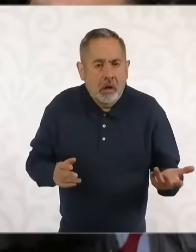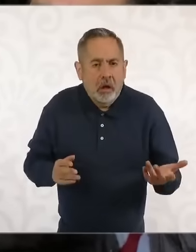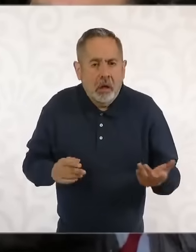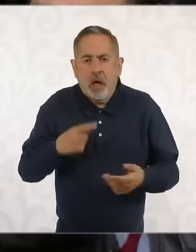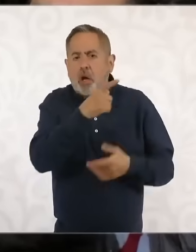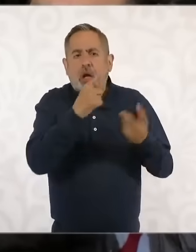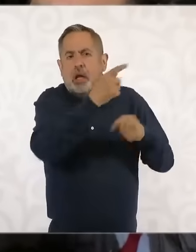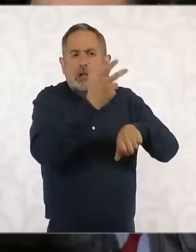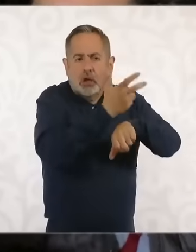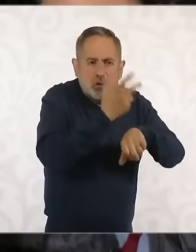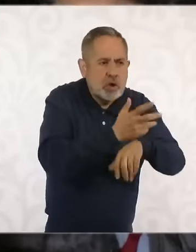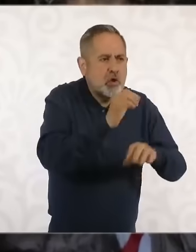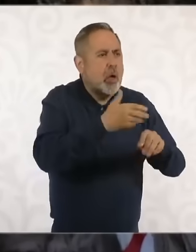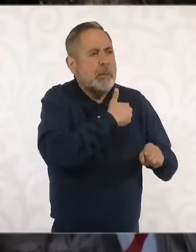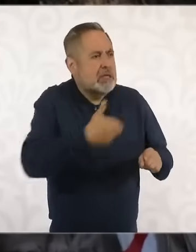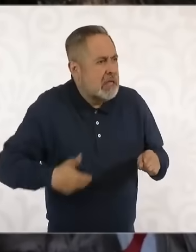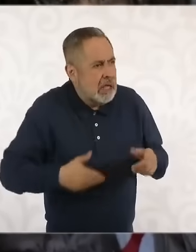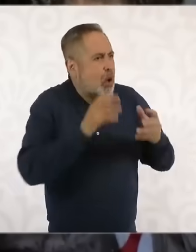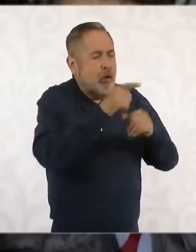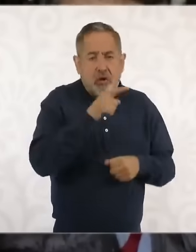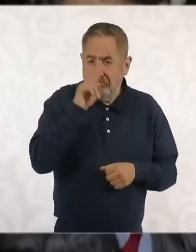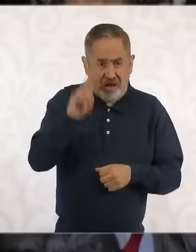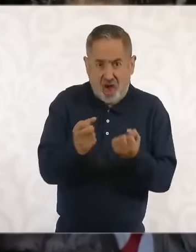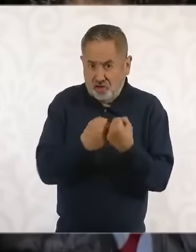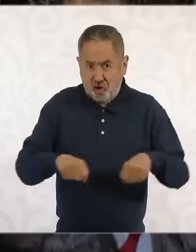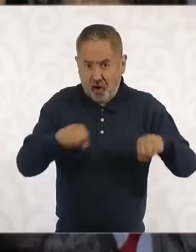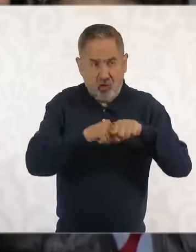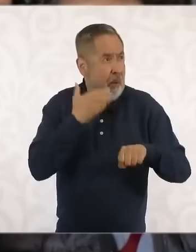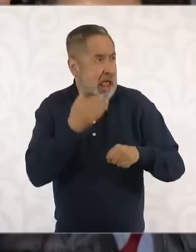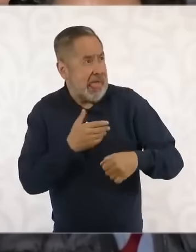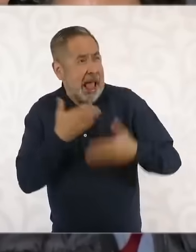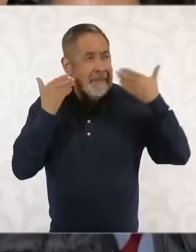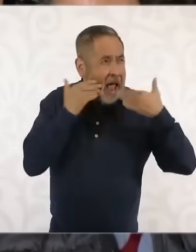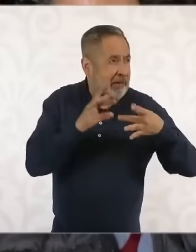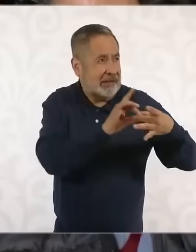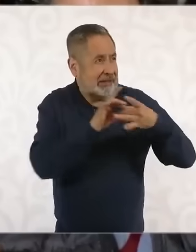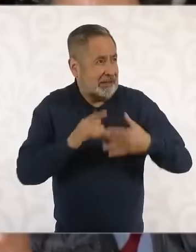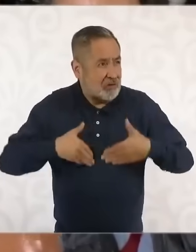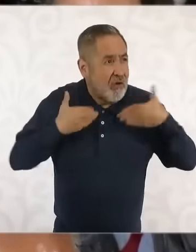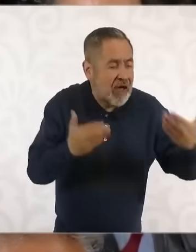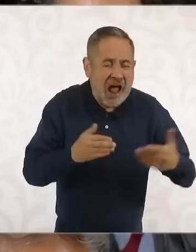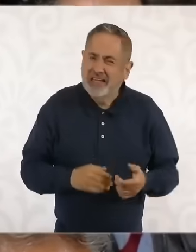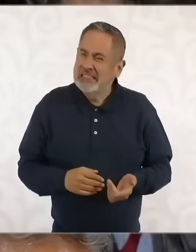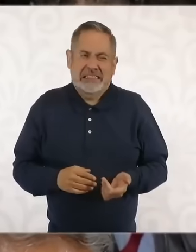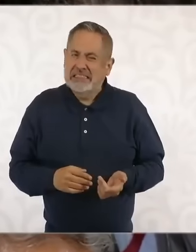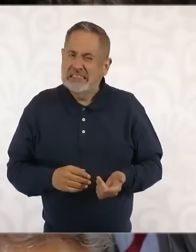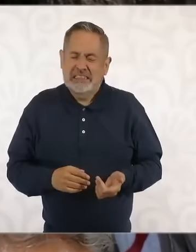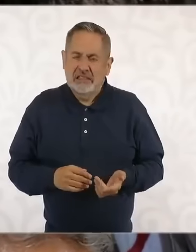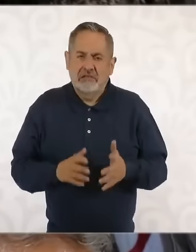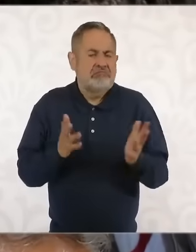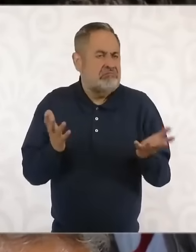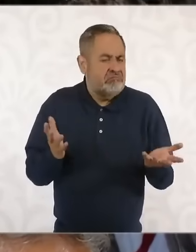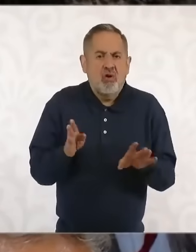país, pues ni es un socio confiable ni es un vecino amistoso. Entonces, preguntarle en realidad cuáles serían los medios de